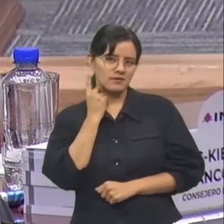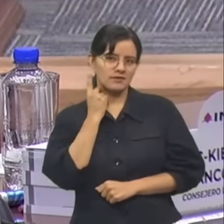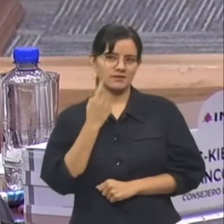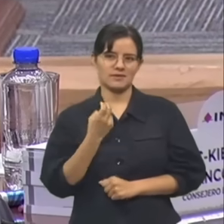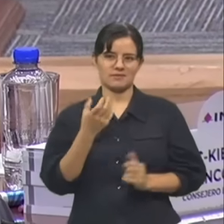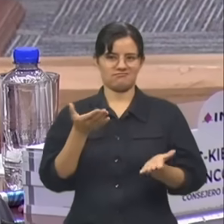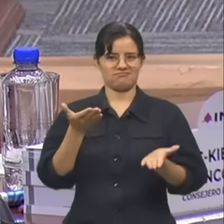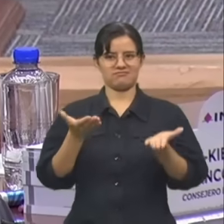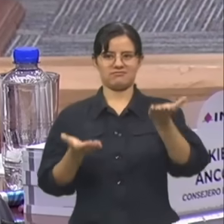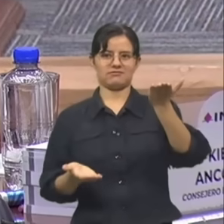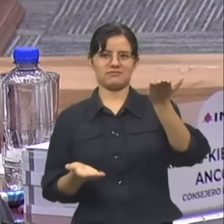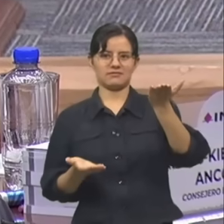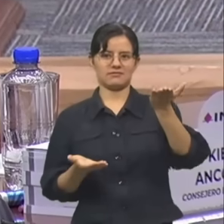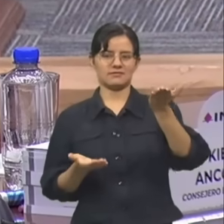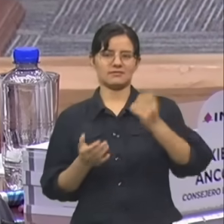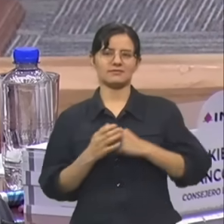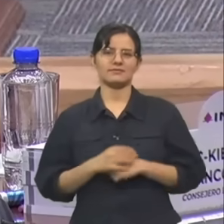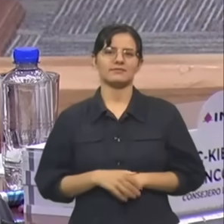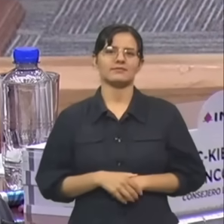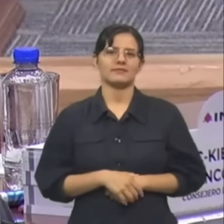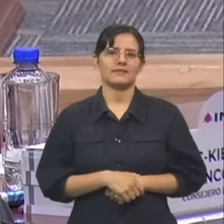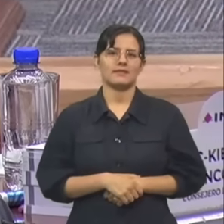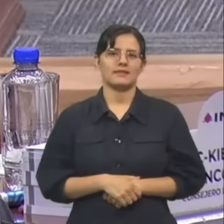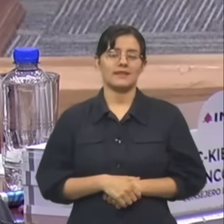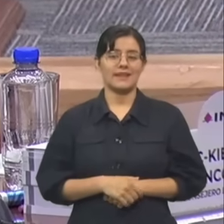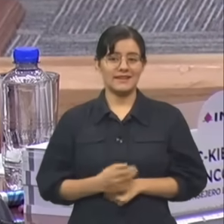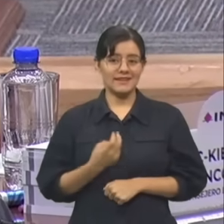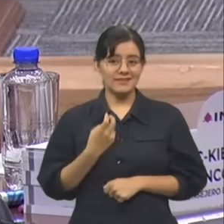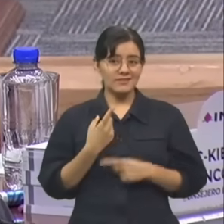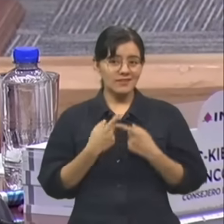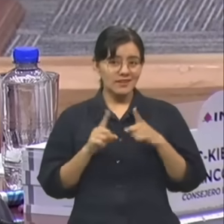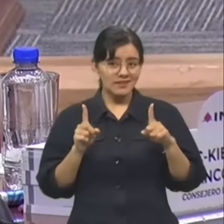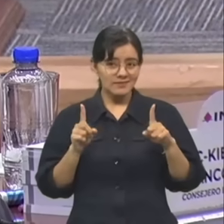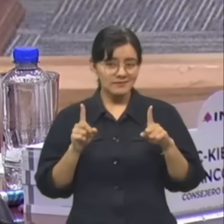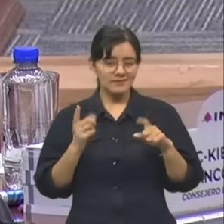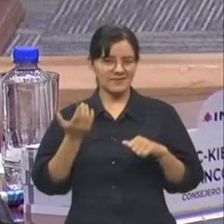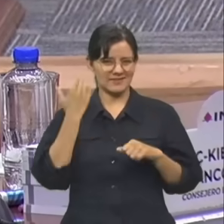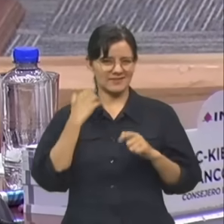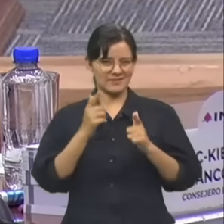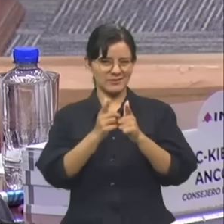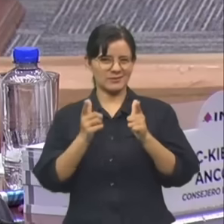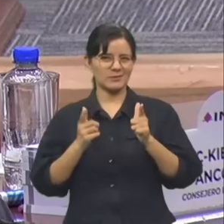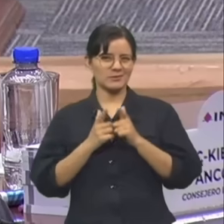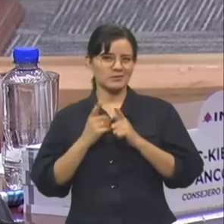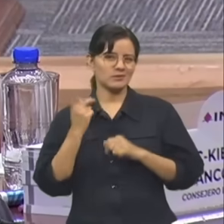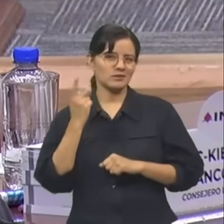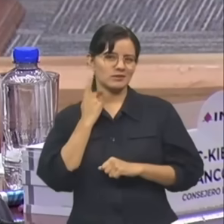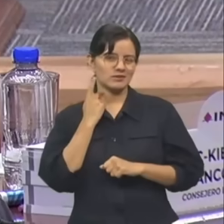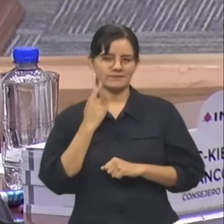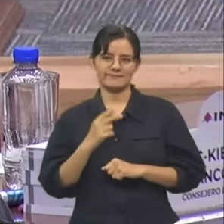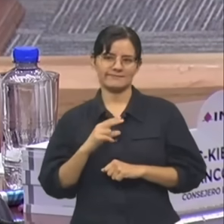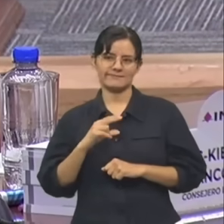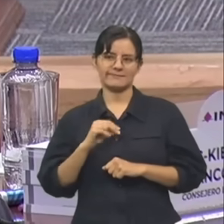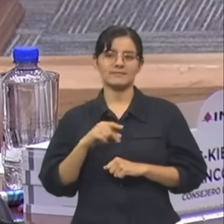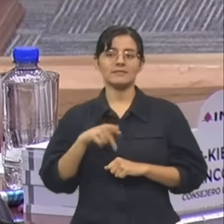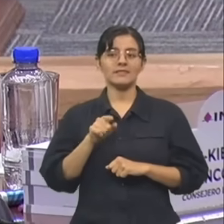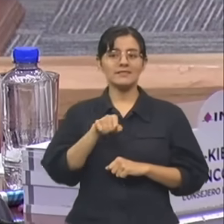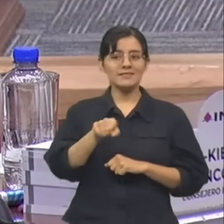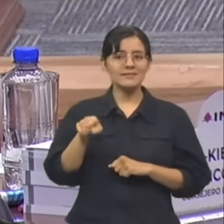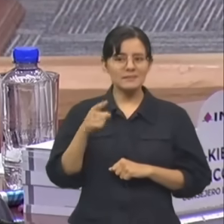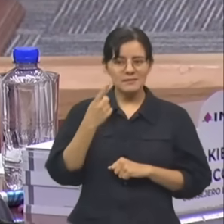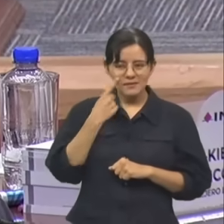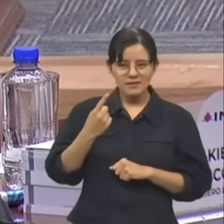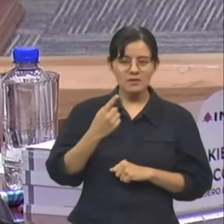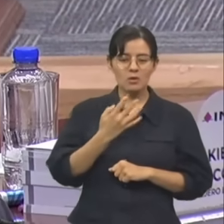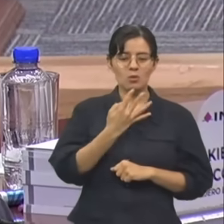enorme desproporción eh esta diferencia no se traducía en partidos políticos pero se traducía en una diferencia Clara de